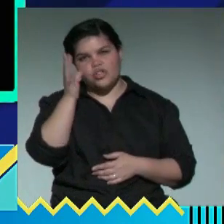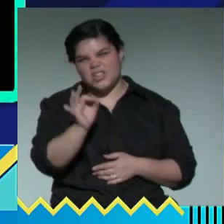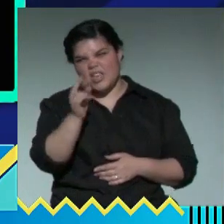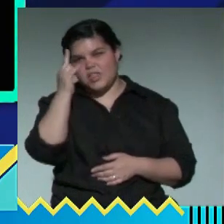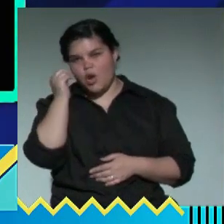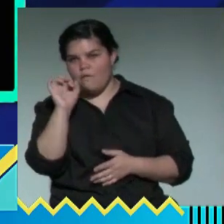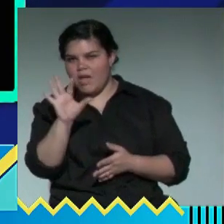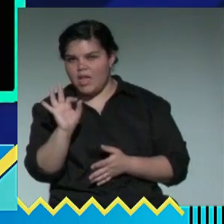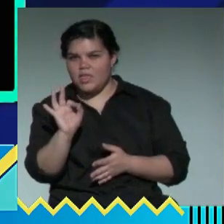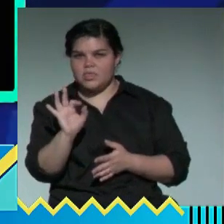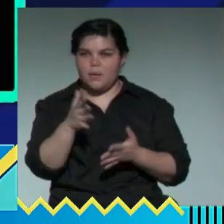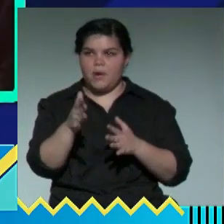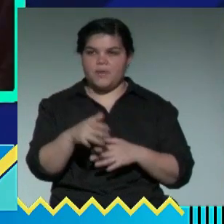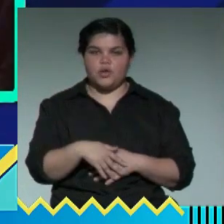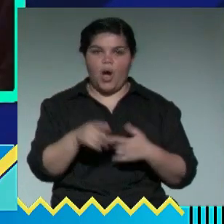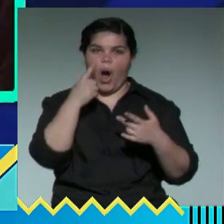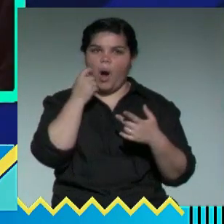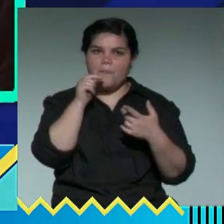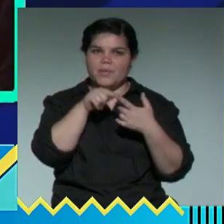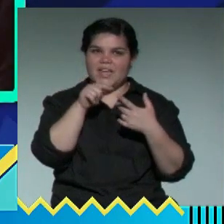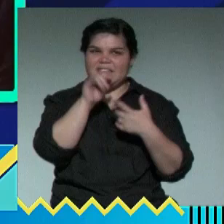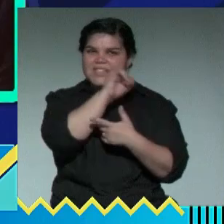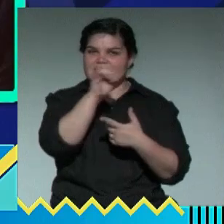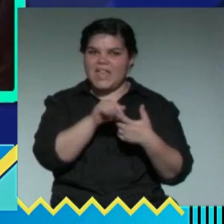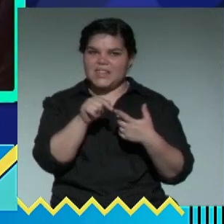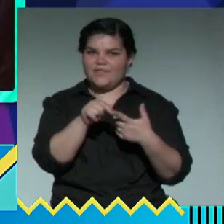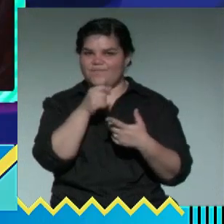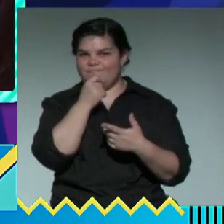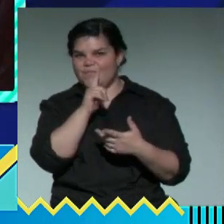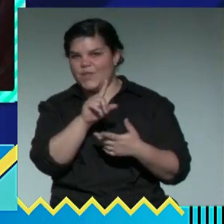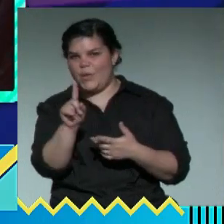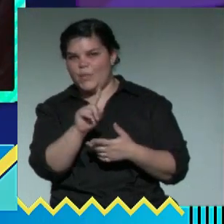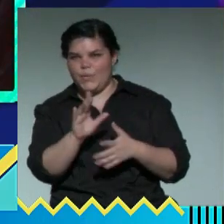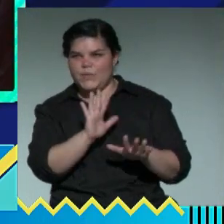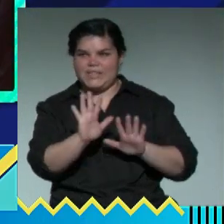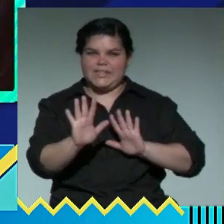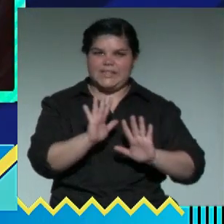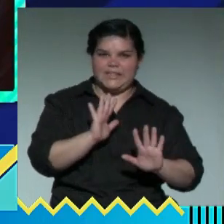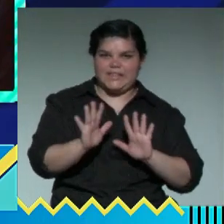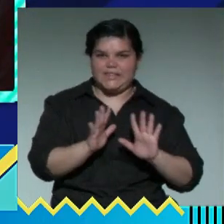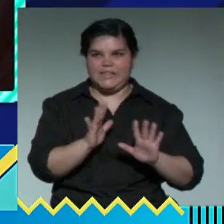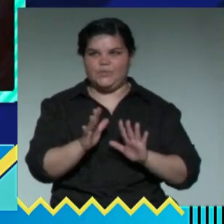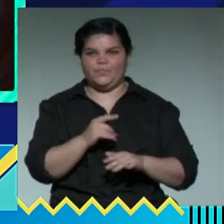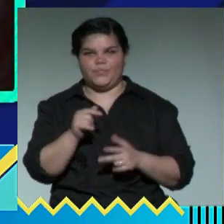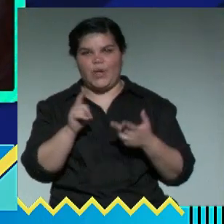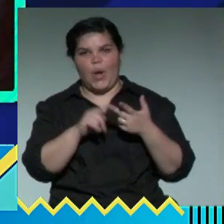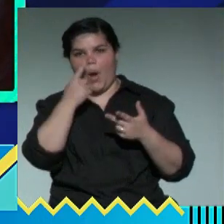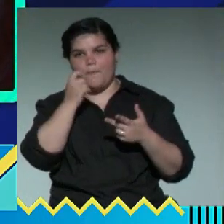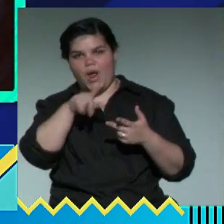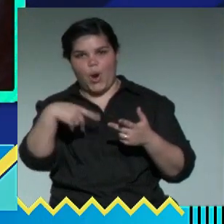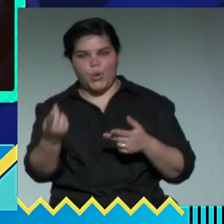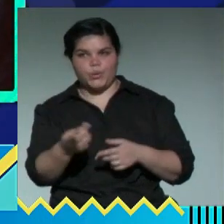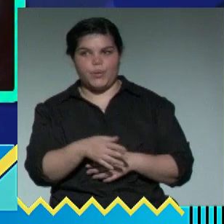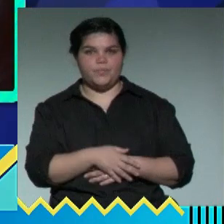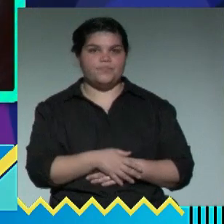que Z no le gustaba del todo esa demasiada participación de Daniel Melero. Por ahí,